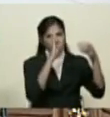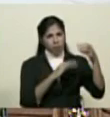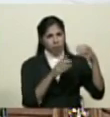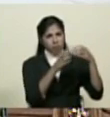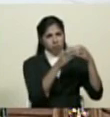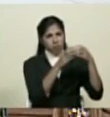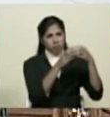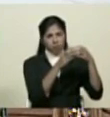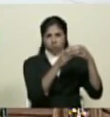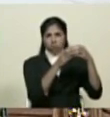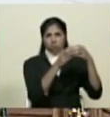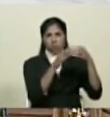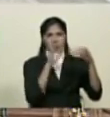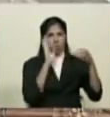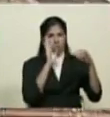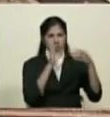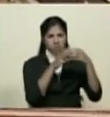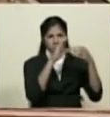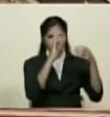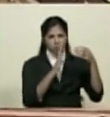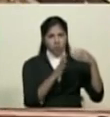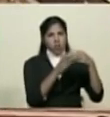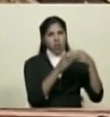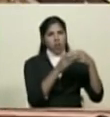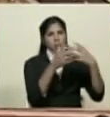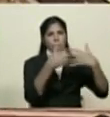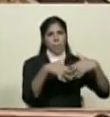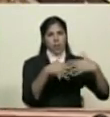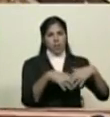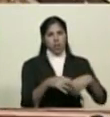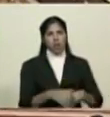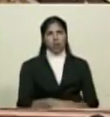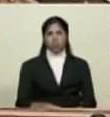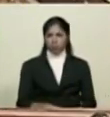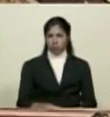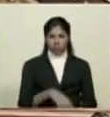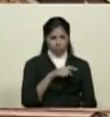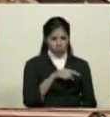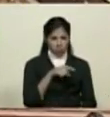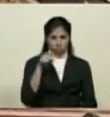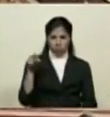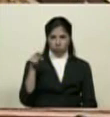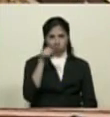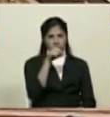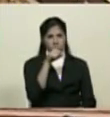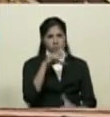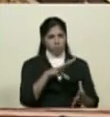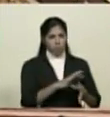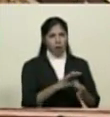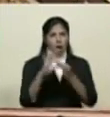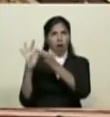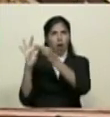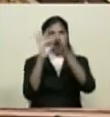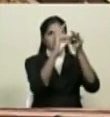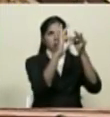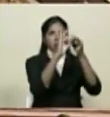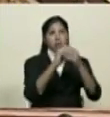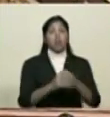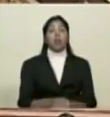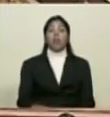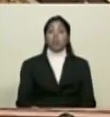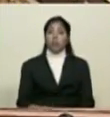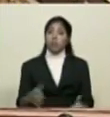entonces en Venezuela para cuando la Fiscalía abre una averiguación sobre delitos escandalosos